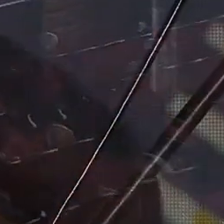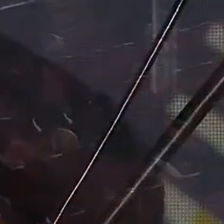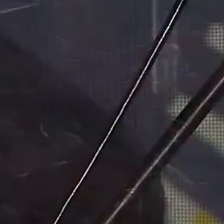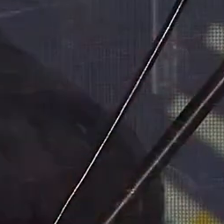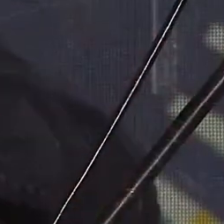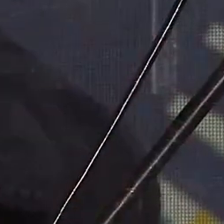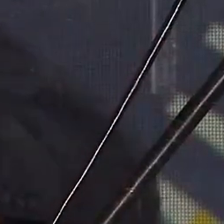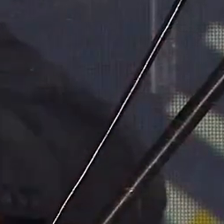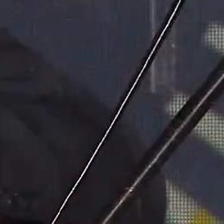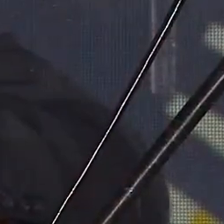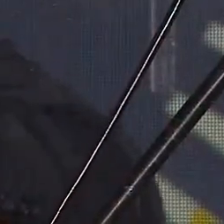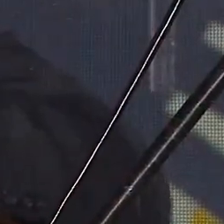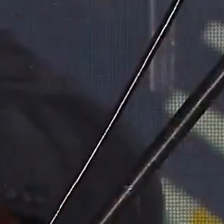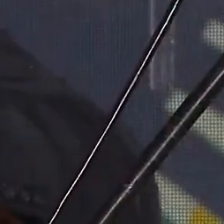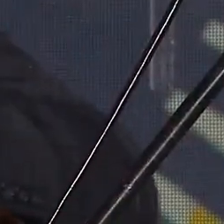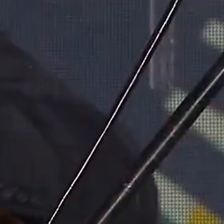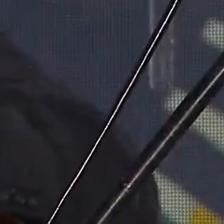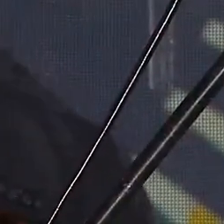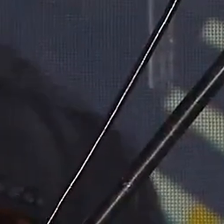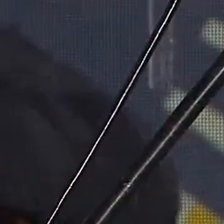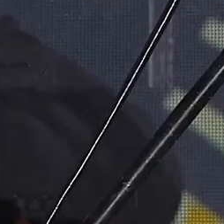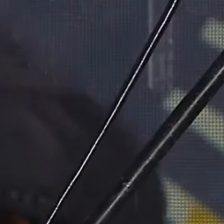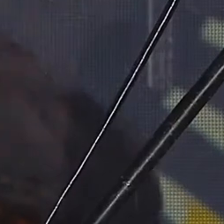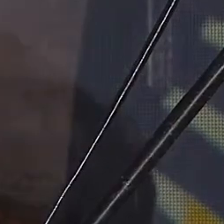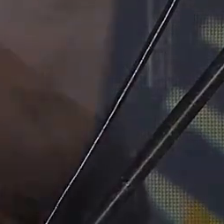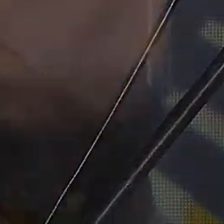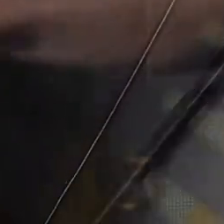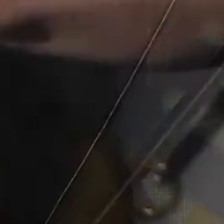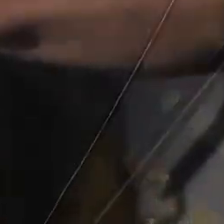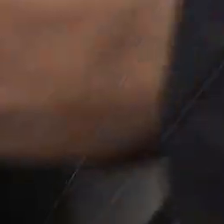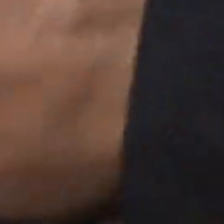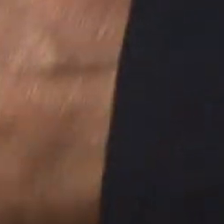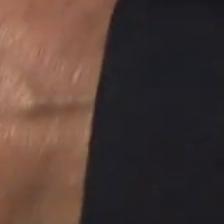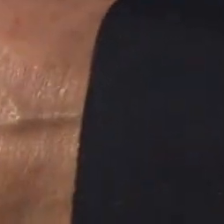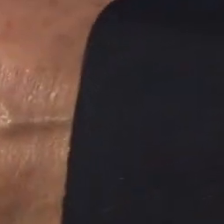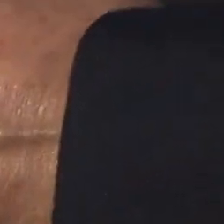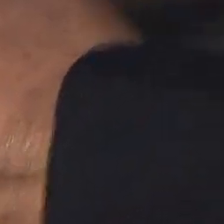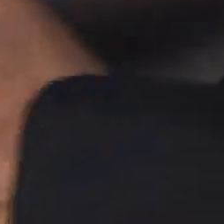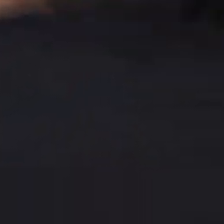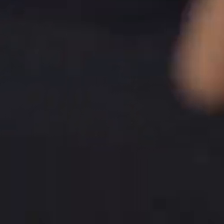gritándome, ¡fuerza, che! ¡Nacé!